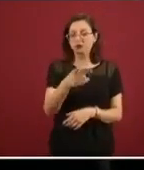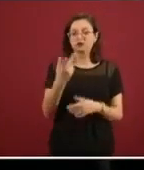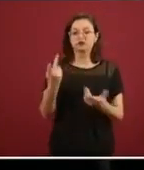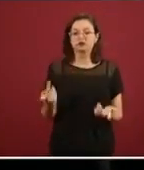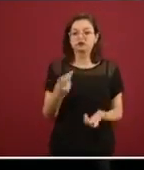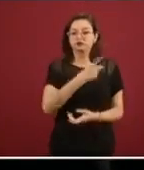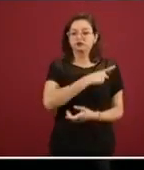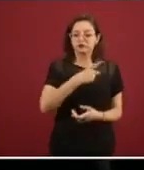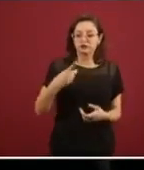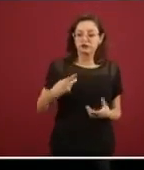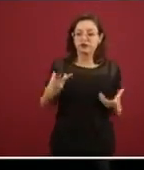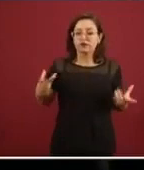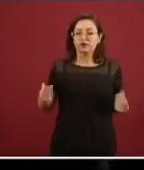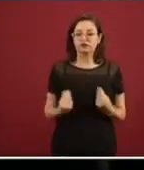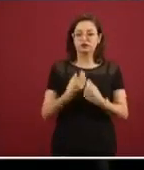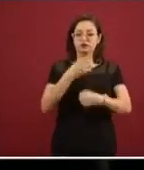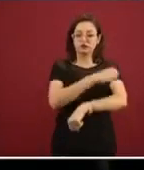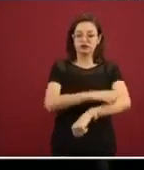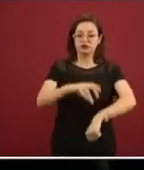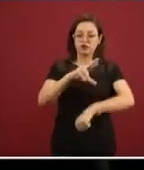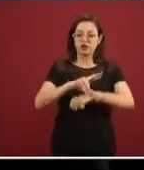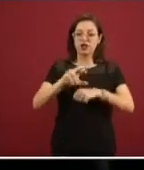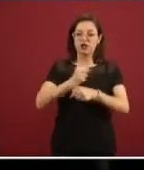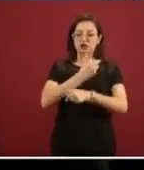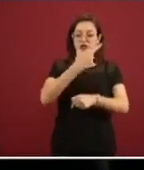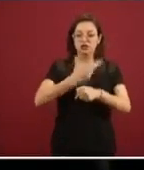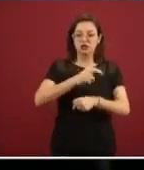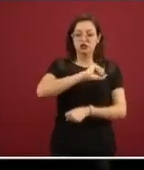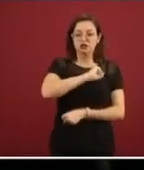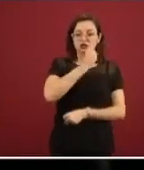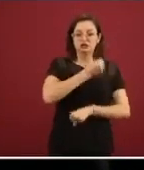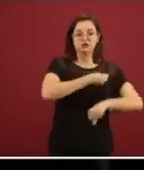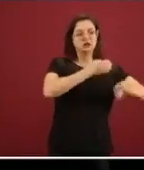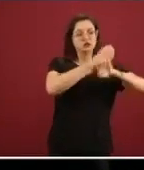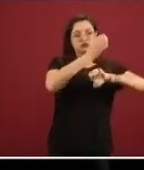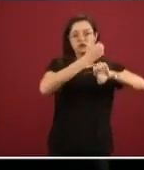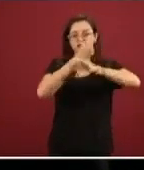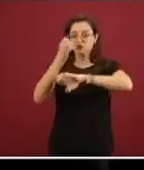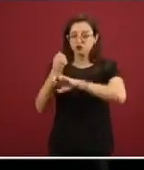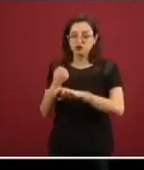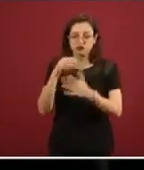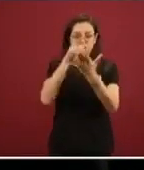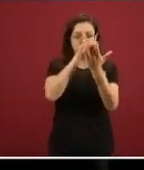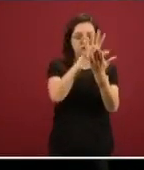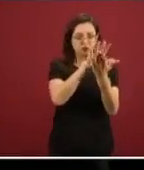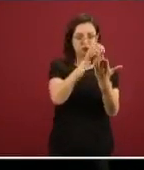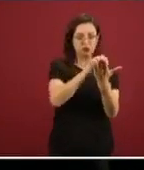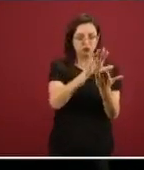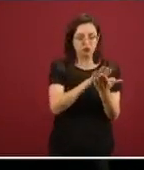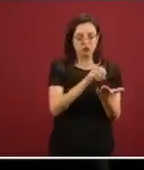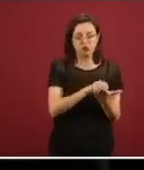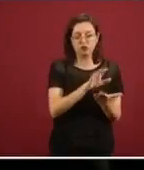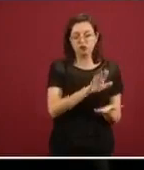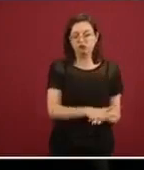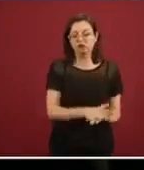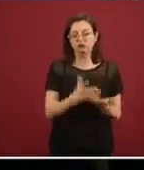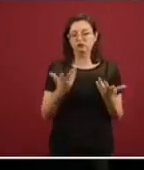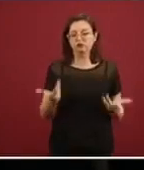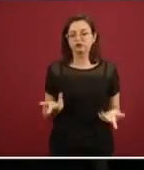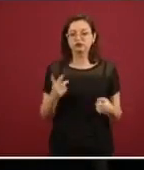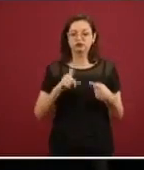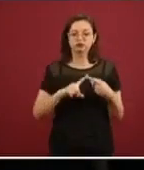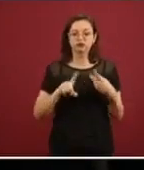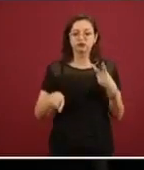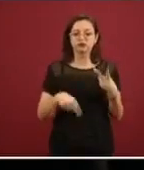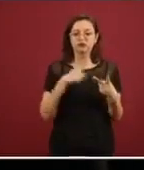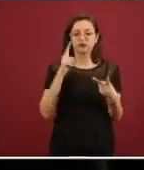tiene que existir una coordinación entre la Secretaría de Salud y estos estados para hacer un registro de este tipo de personas. Eso por un